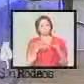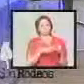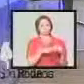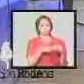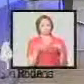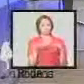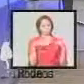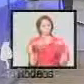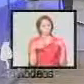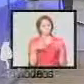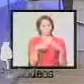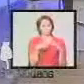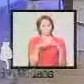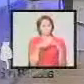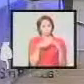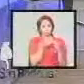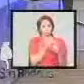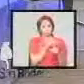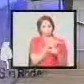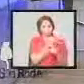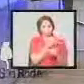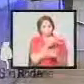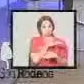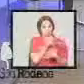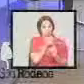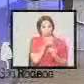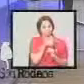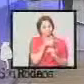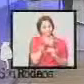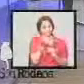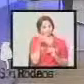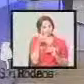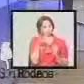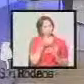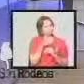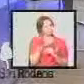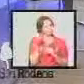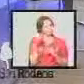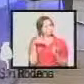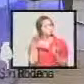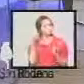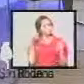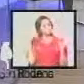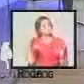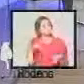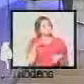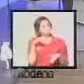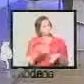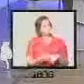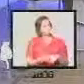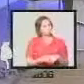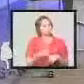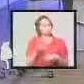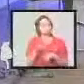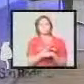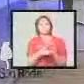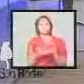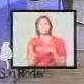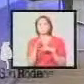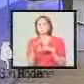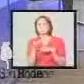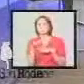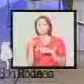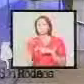crédito personal y de carácter social, más de 100 mil personas. Así es, en el Banco Popular en el año